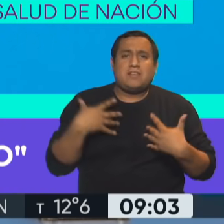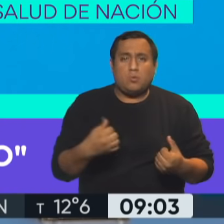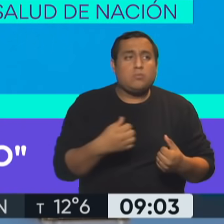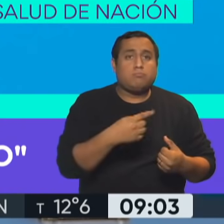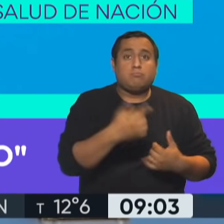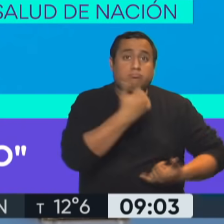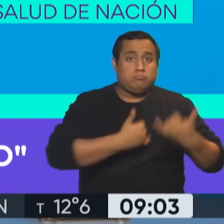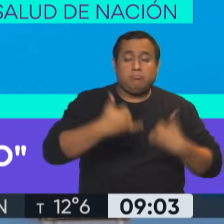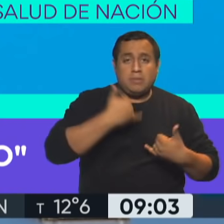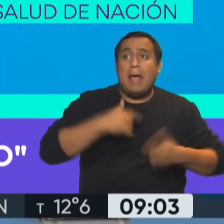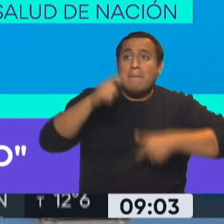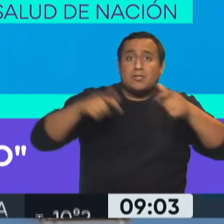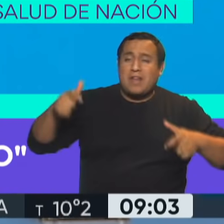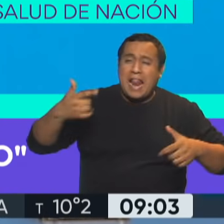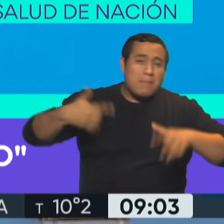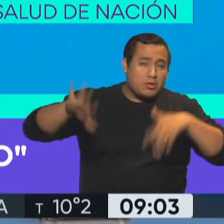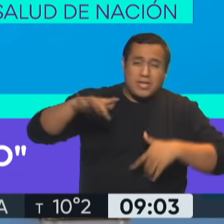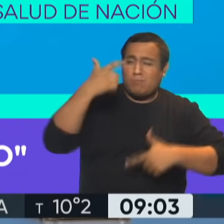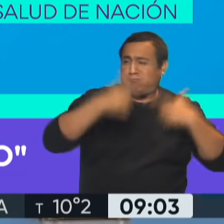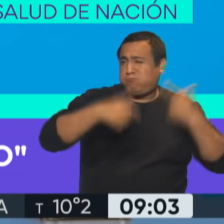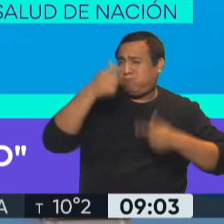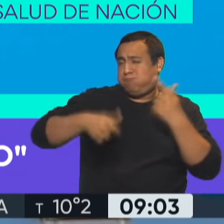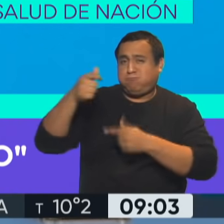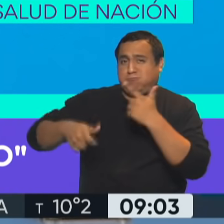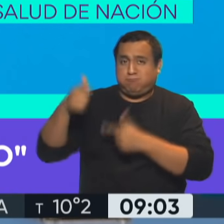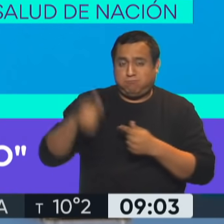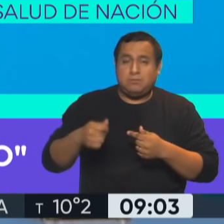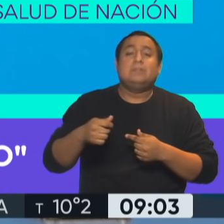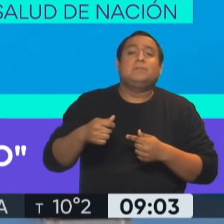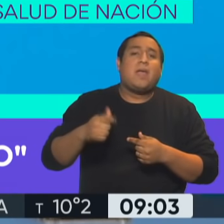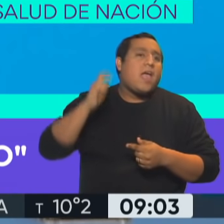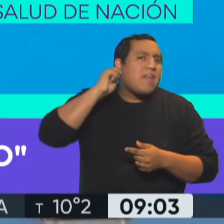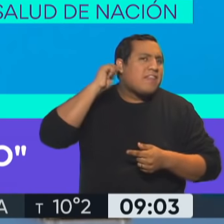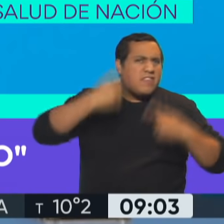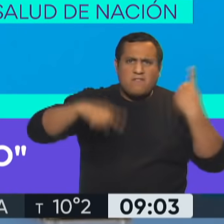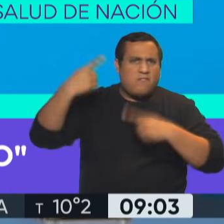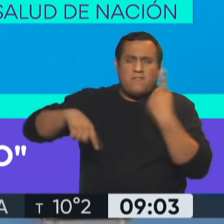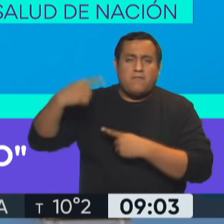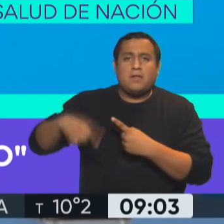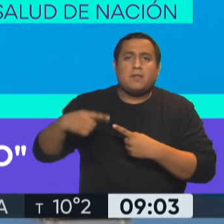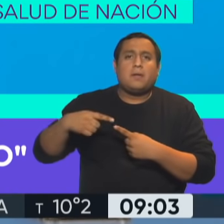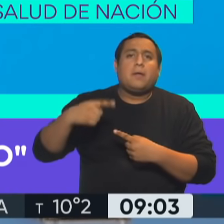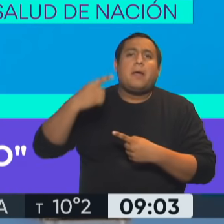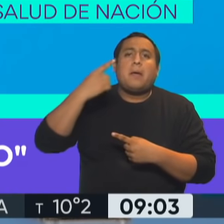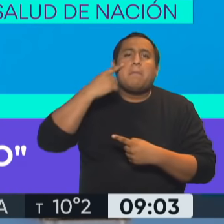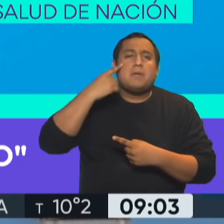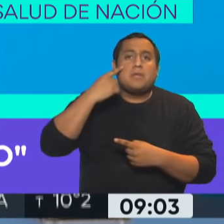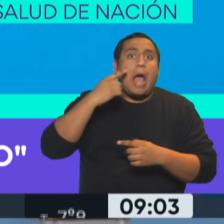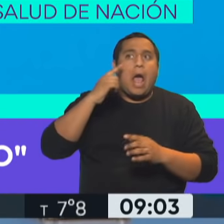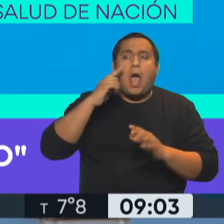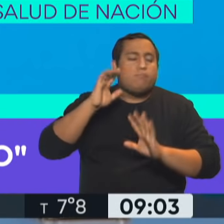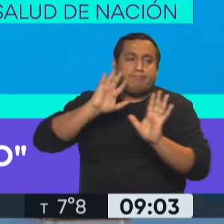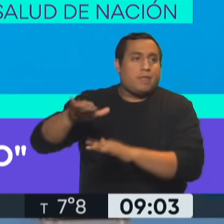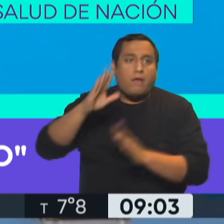la mayor cantidad de personas lo antes posible, ampliando etapas de la vida antes que dar a menos personas la tercera dosis